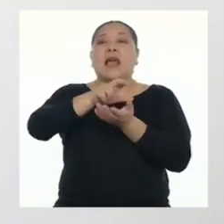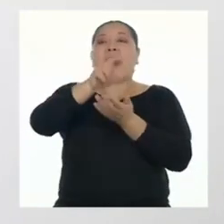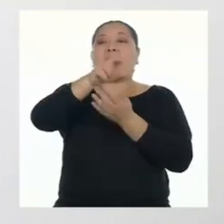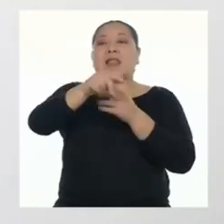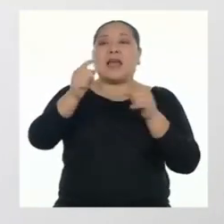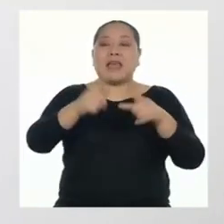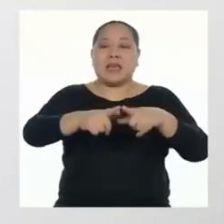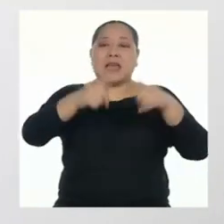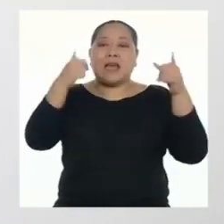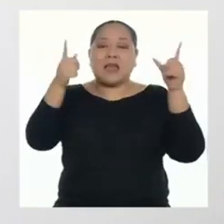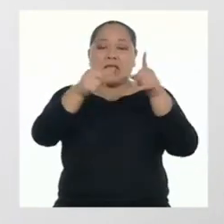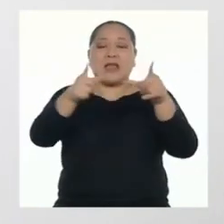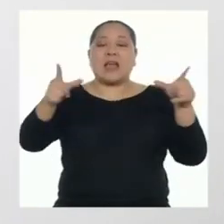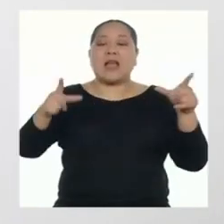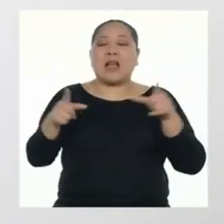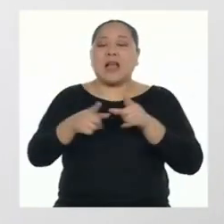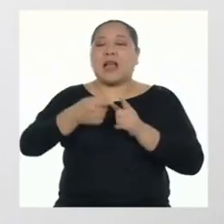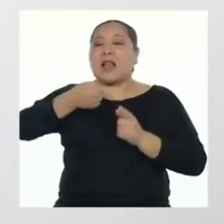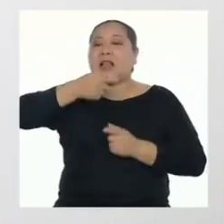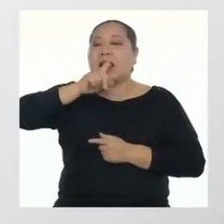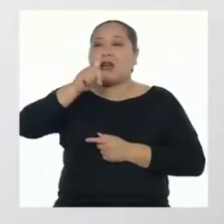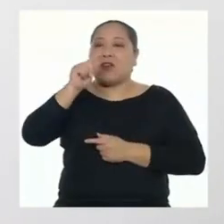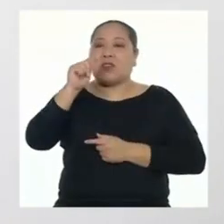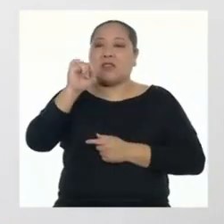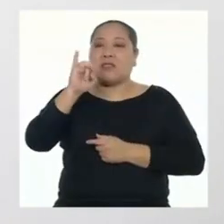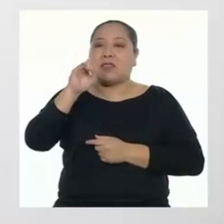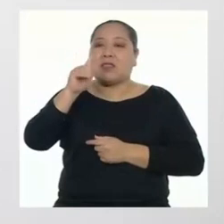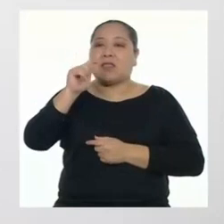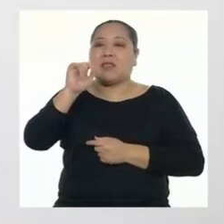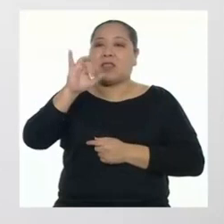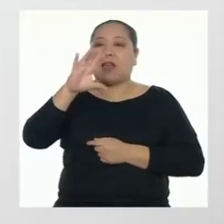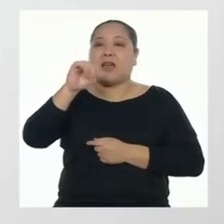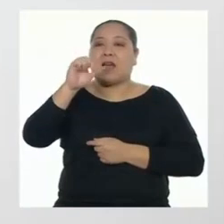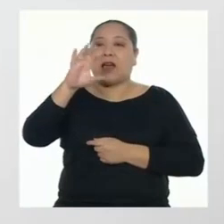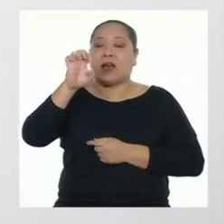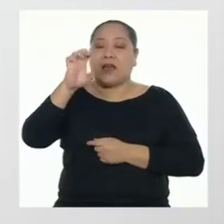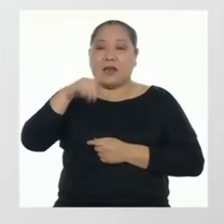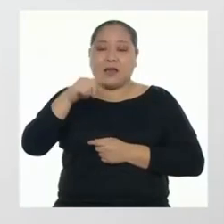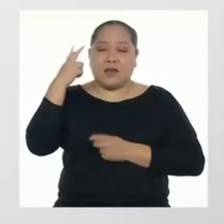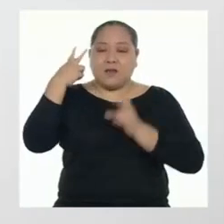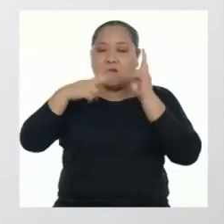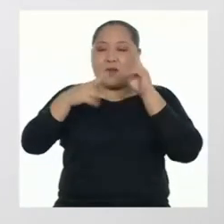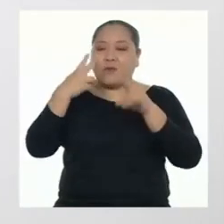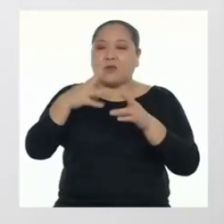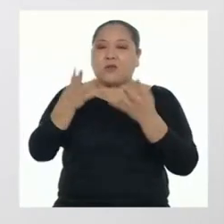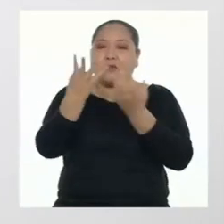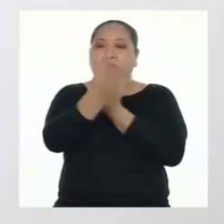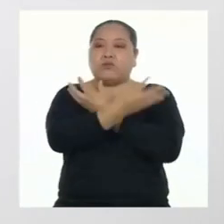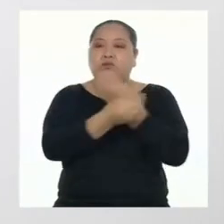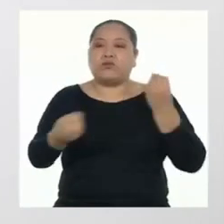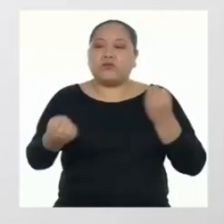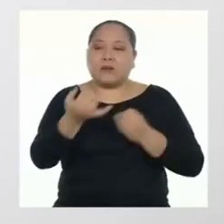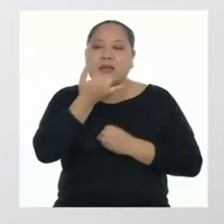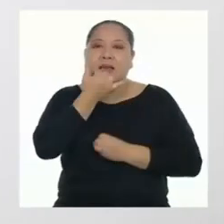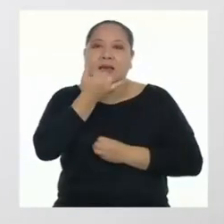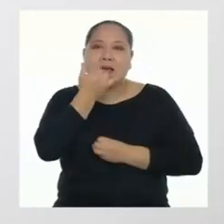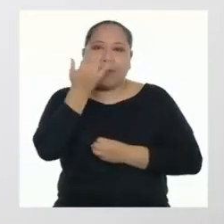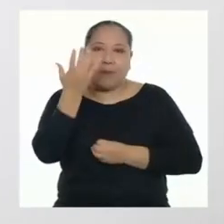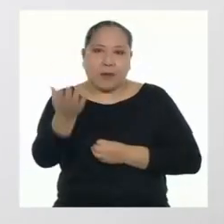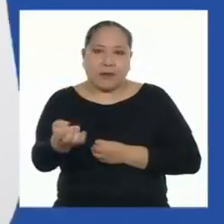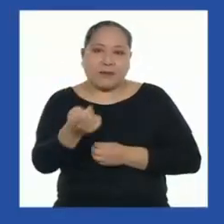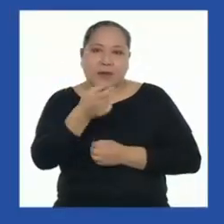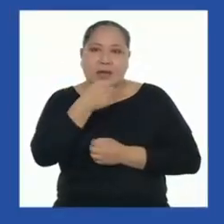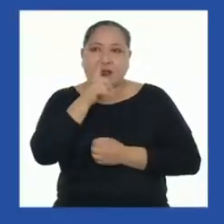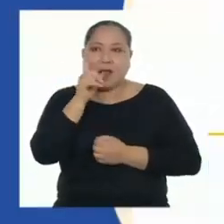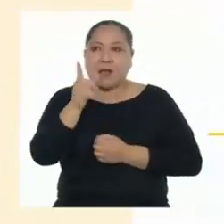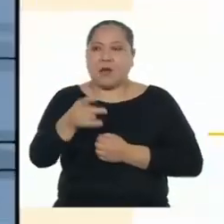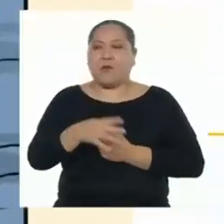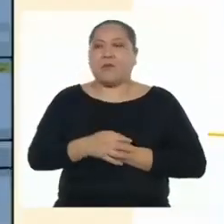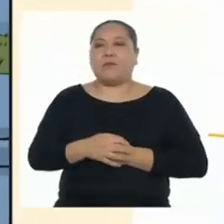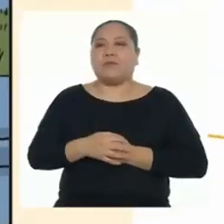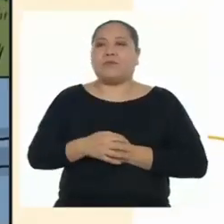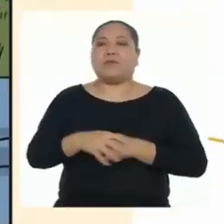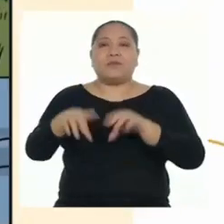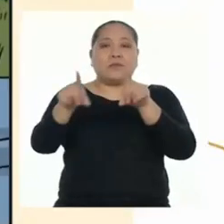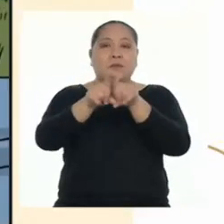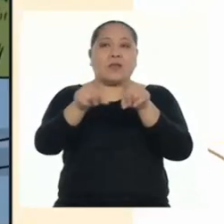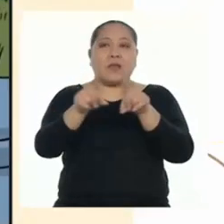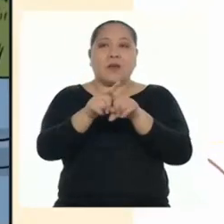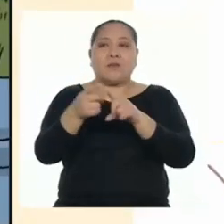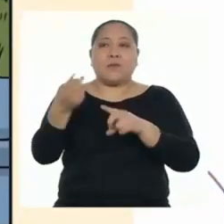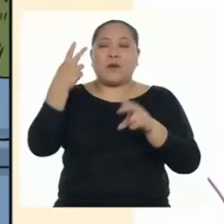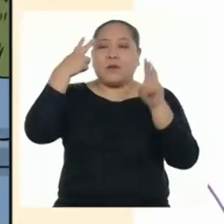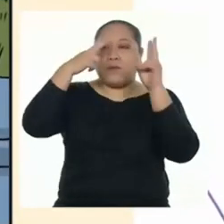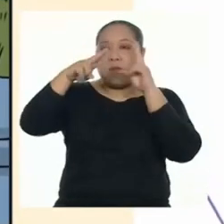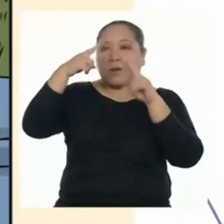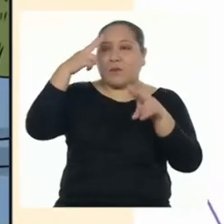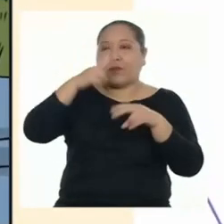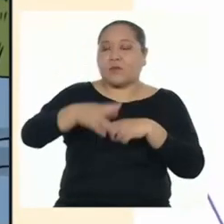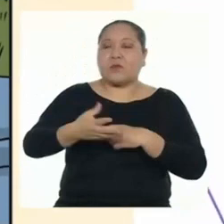en peligro de extinción, y vimos cómo afectaría la desaparición de esta al equilibrio del ecosistema del lago. También hicimos